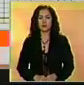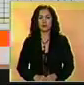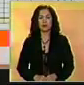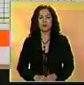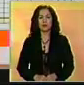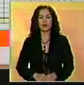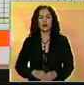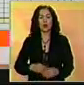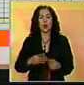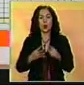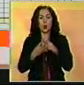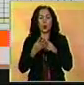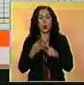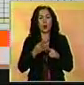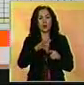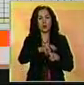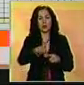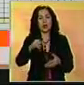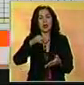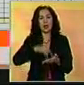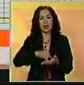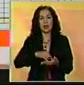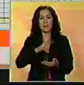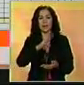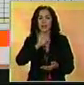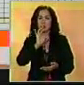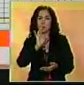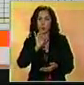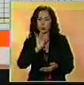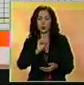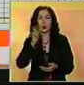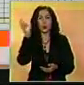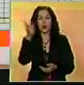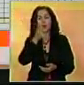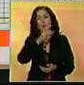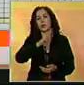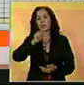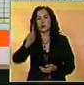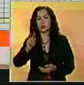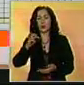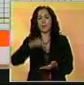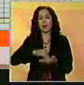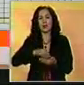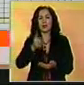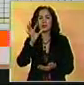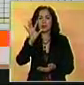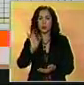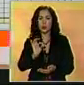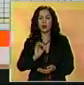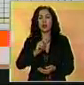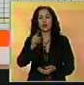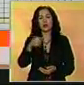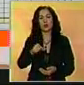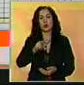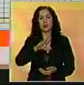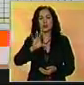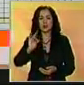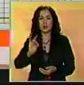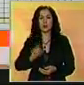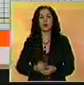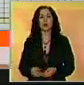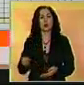Estos cuatro estados, repito, Carabobo con 28, Guárico con 41, Miranda con 19 y Zulia con